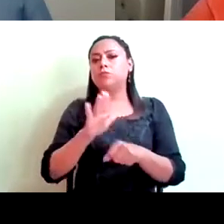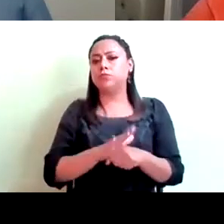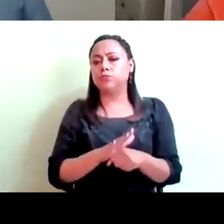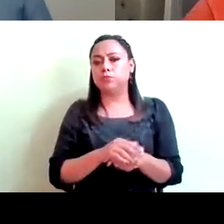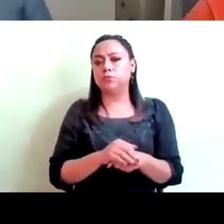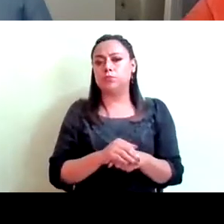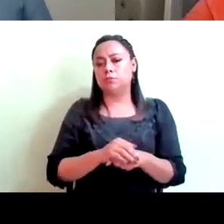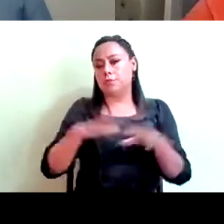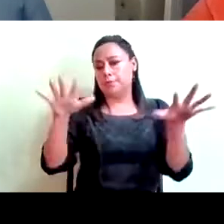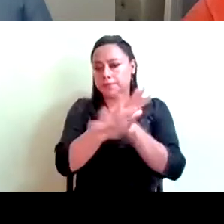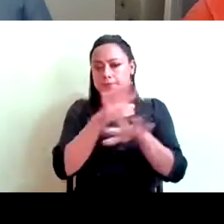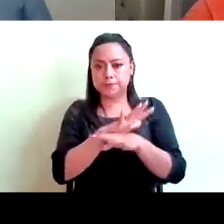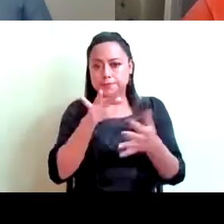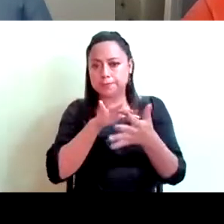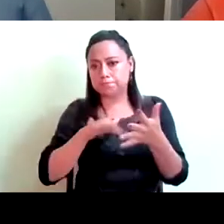a las modificaciones.